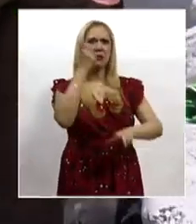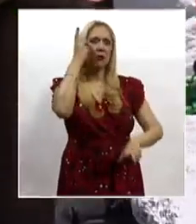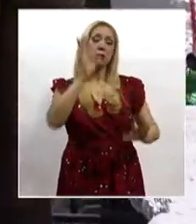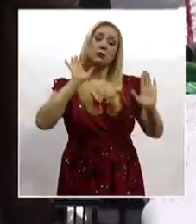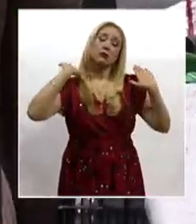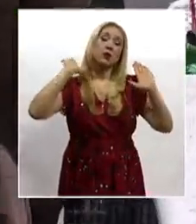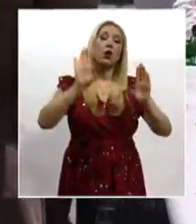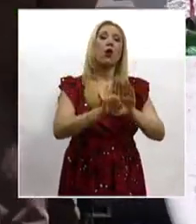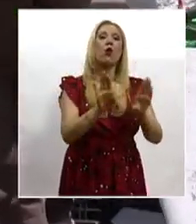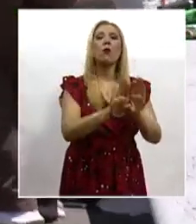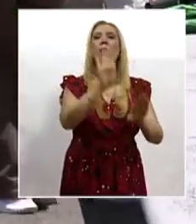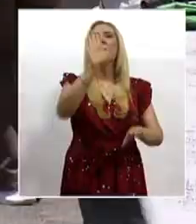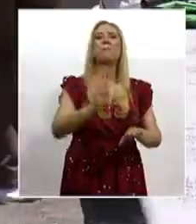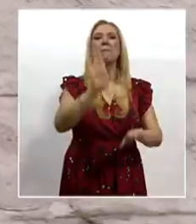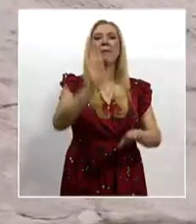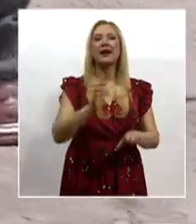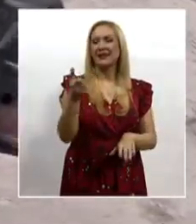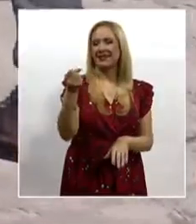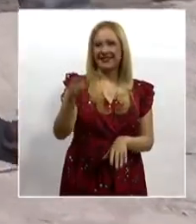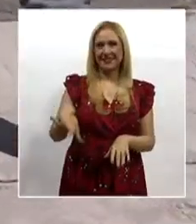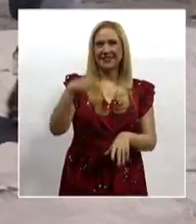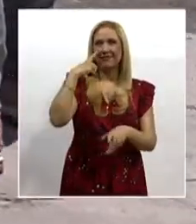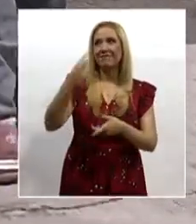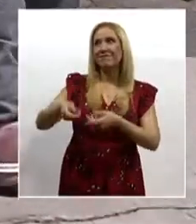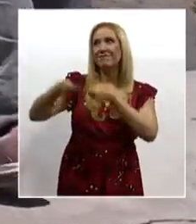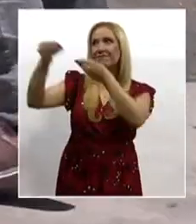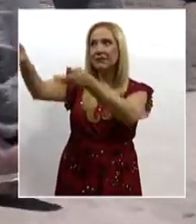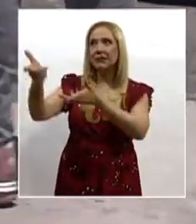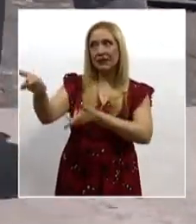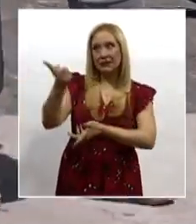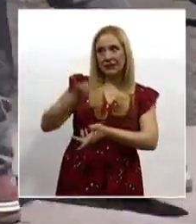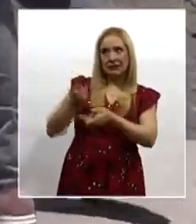hipoteca, prenda, fianza o depósito que el legislador